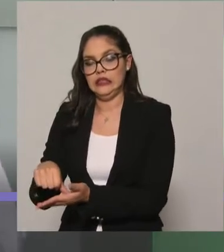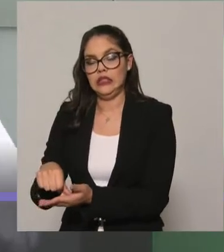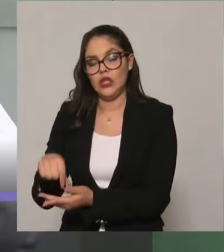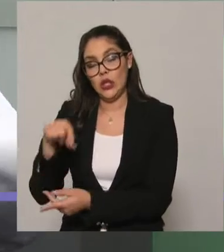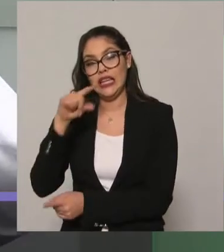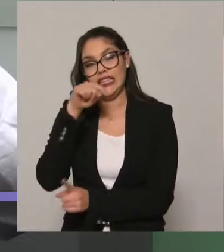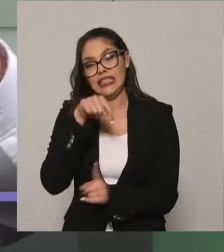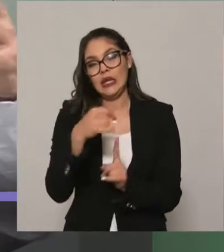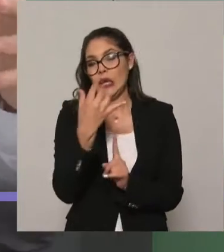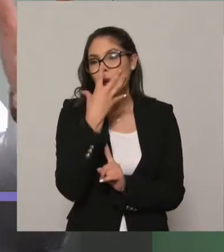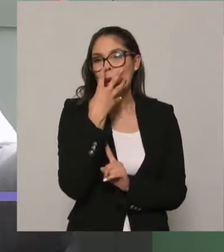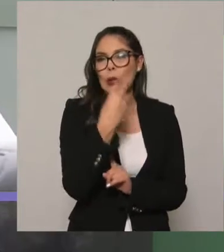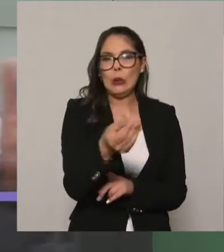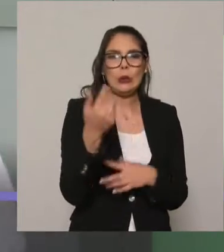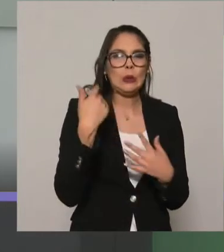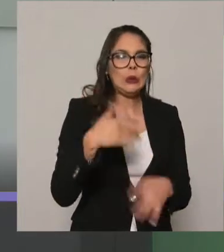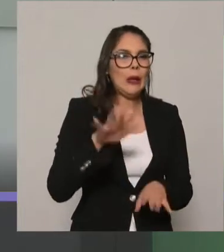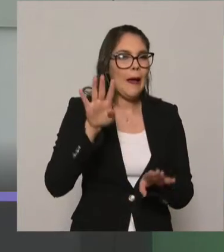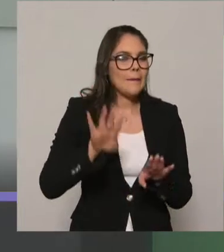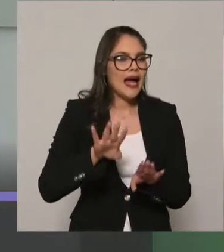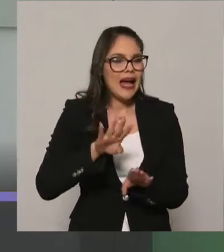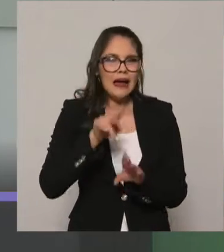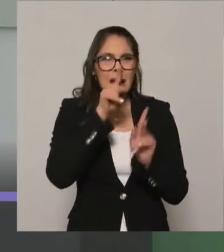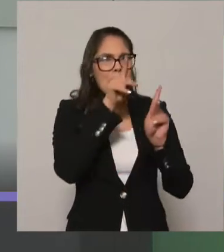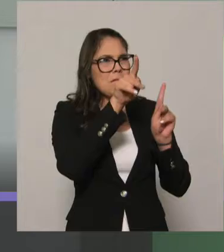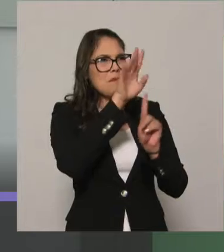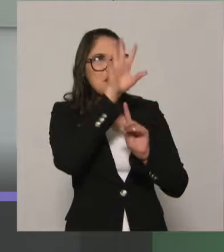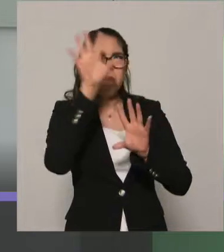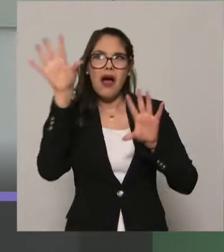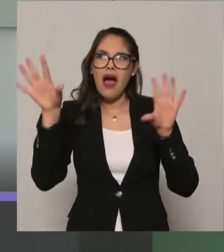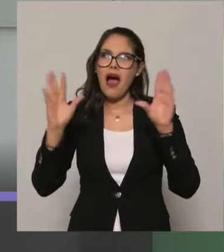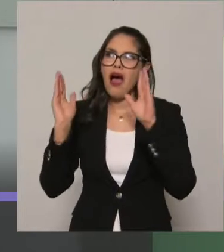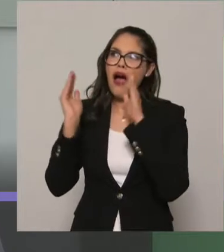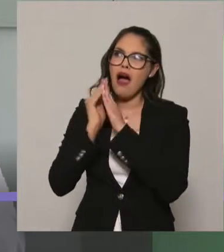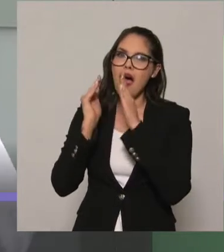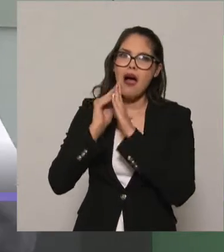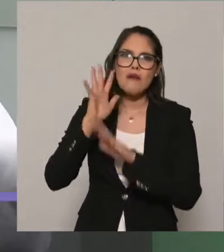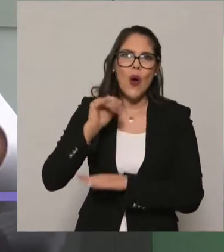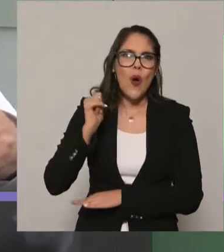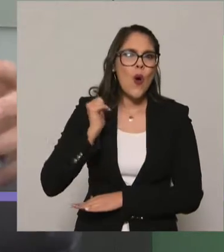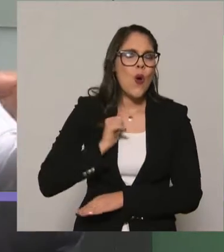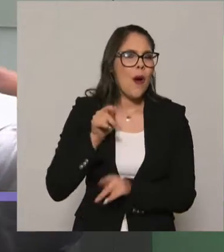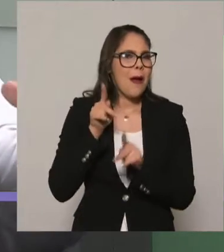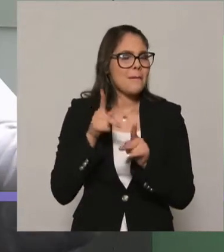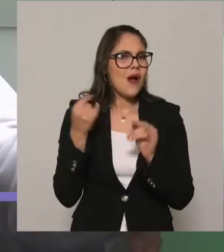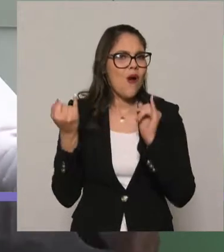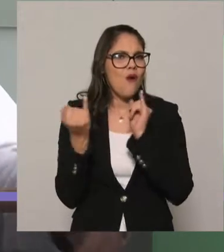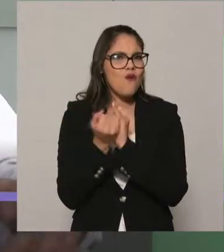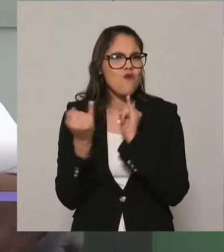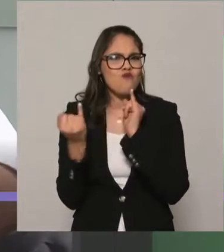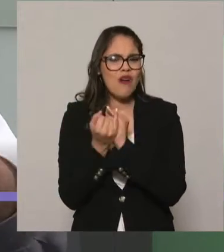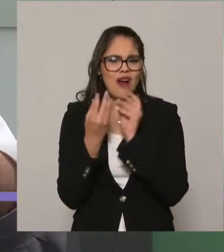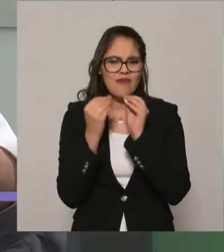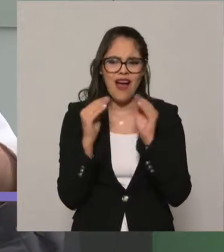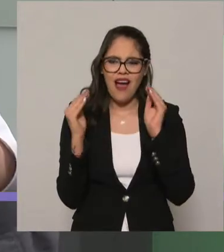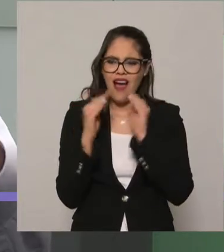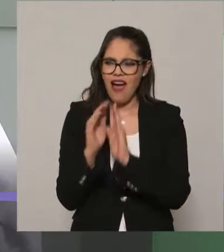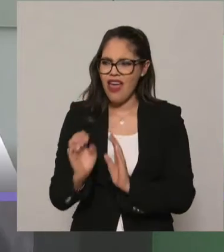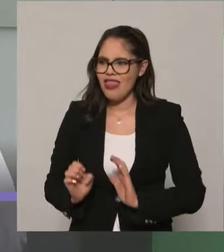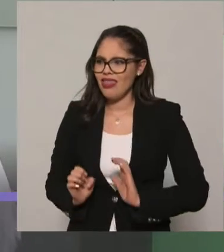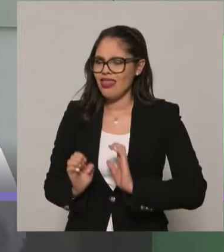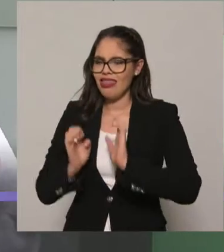el epicentro colonial, digamos, de la Ciudad de México. Es un crisol de casas,